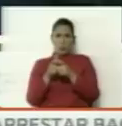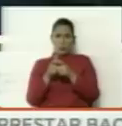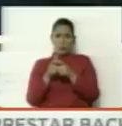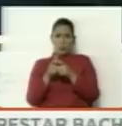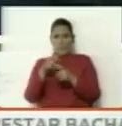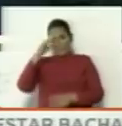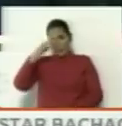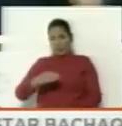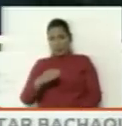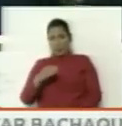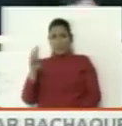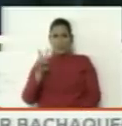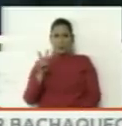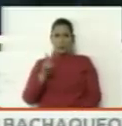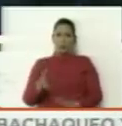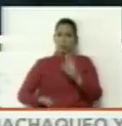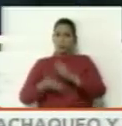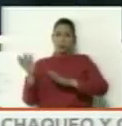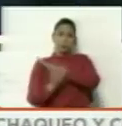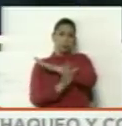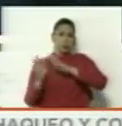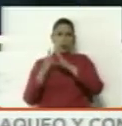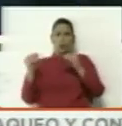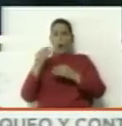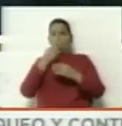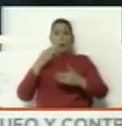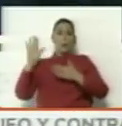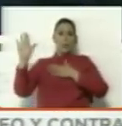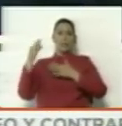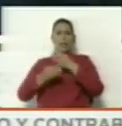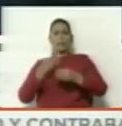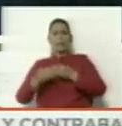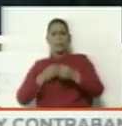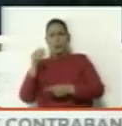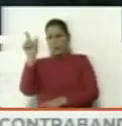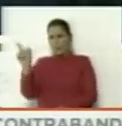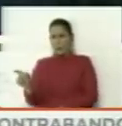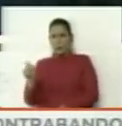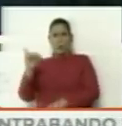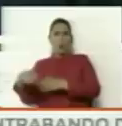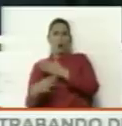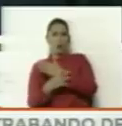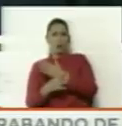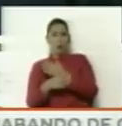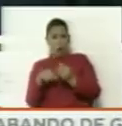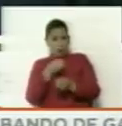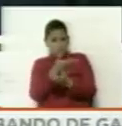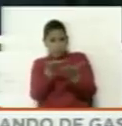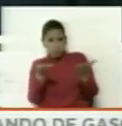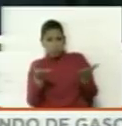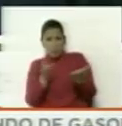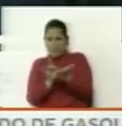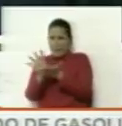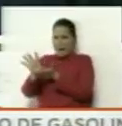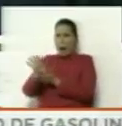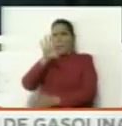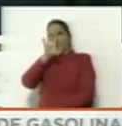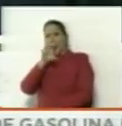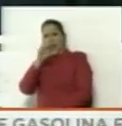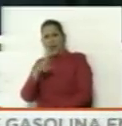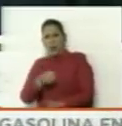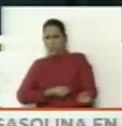que cruzaron la frontera con todas las promesas que personalmente les hizo Guaidó. Y ahí están, los sacaron como unos perros de los